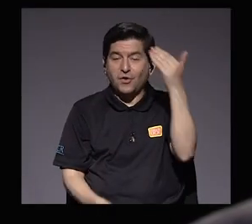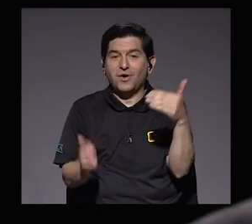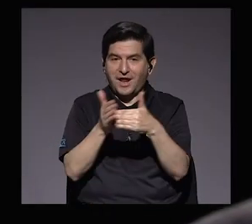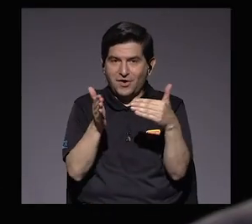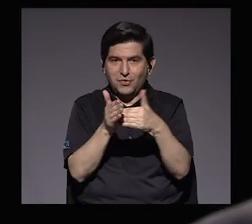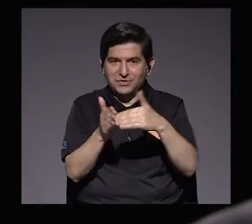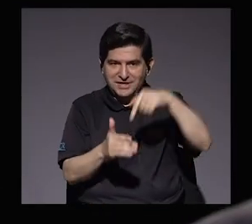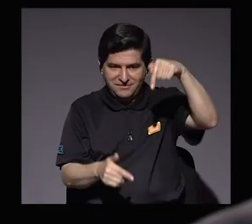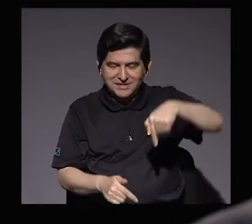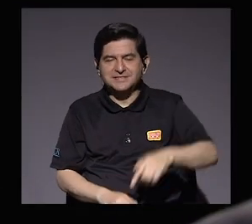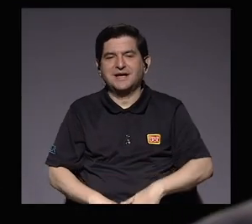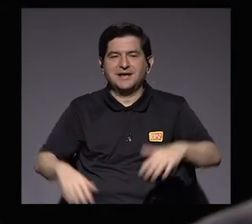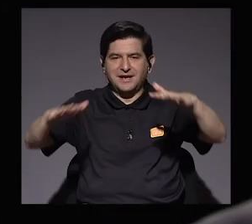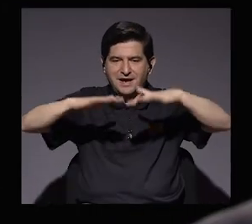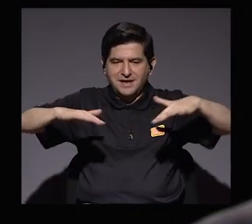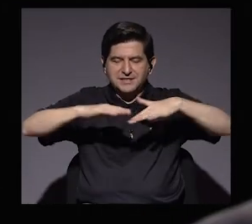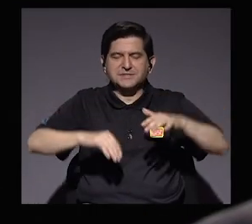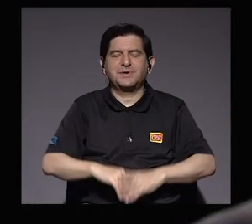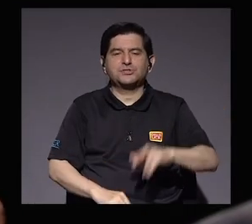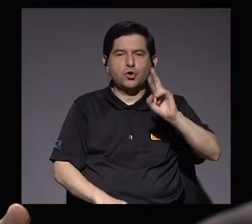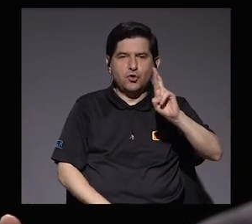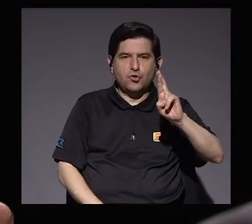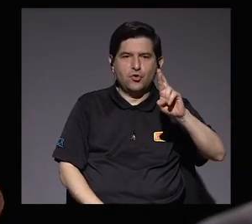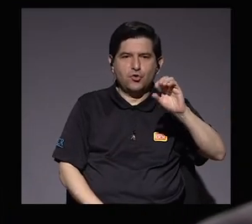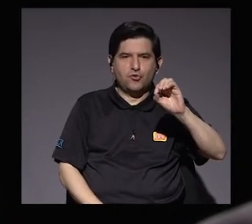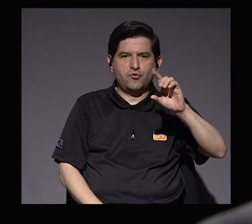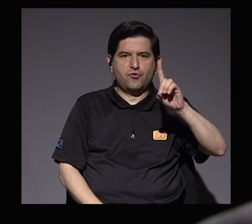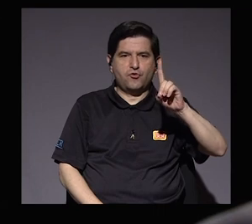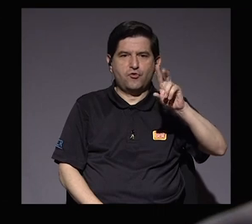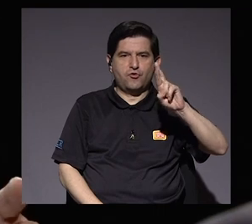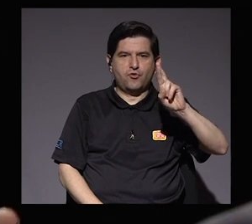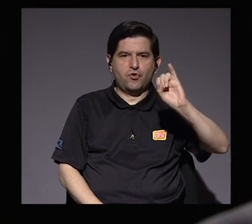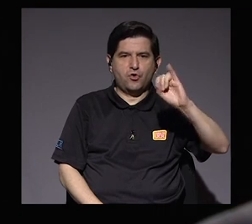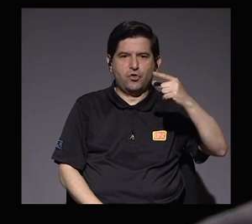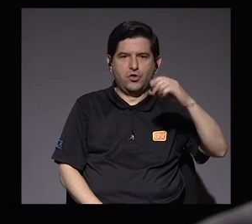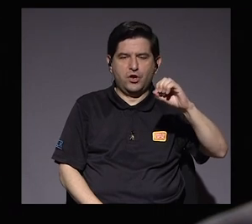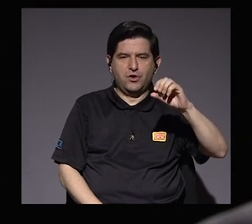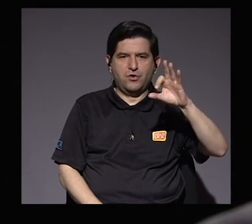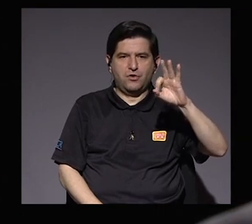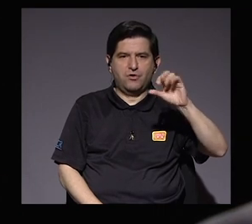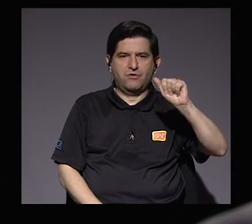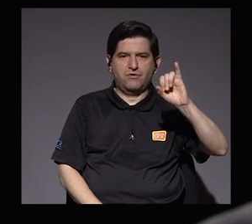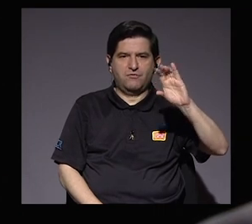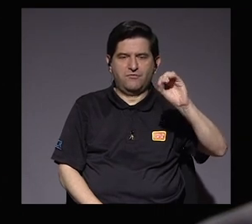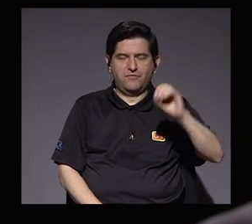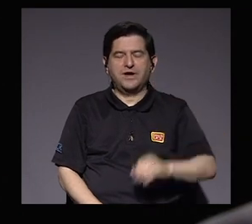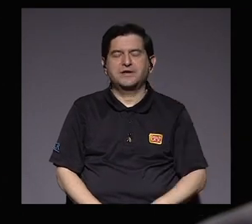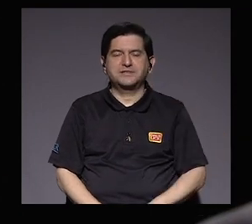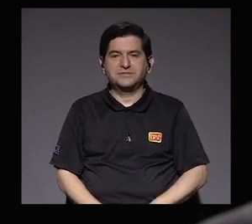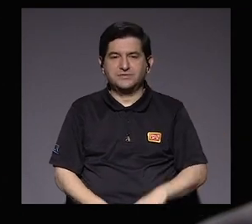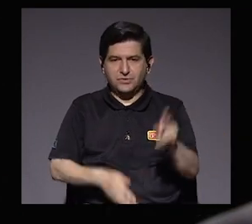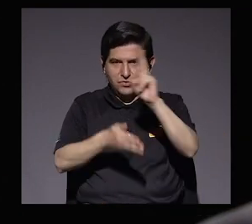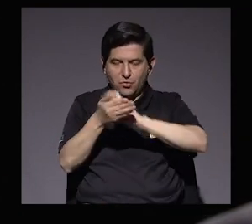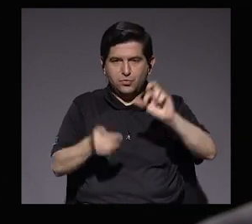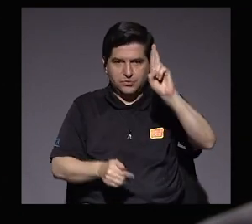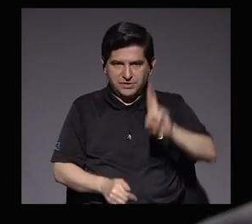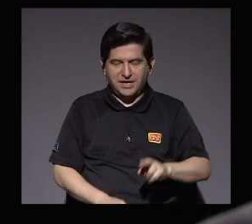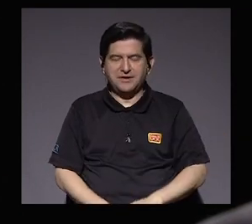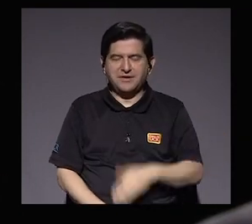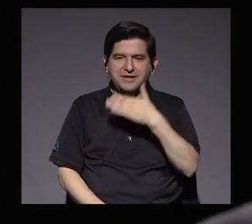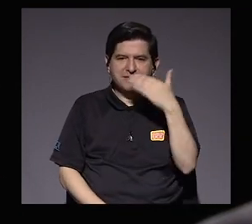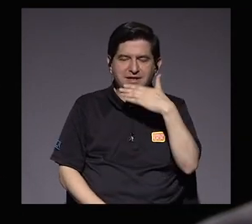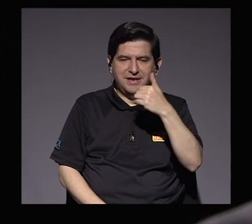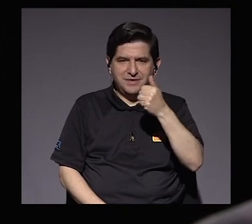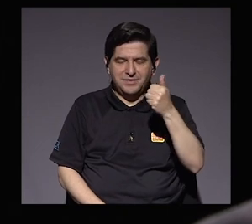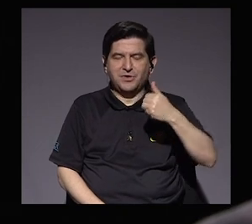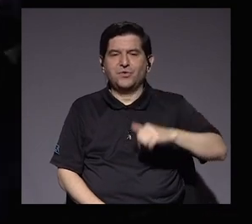Hola, estamos de regreso desde el campus Rodrigo Facio, acá en la Universidad de Costa Rica, de las mejores de toda América Latina y también